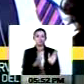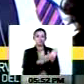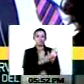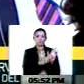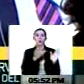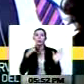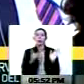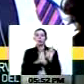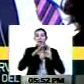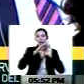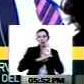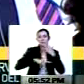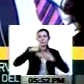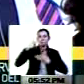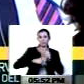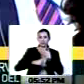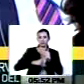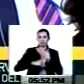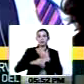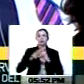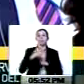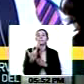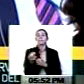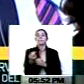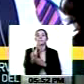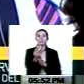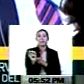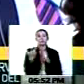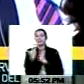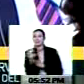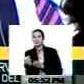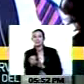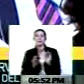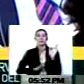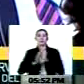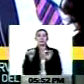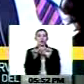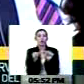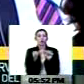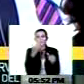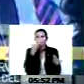2030 para el Desarrollo Sostenible. Muchísimas gracias, querido presidente.